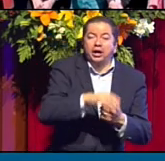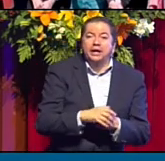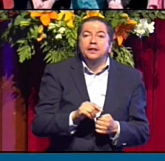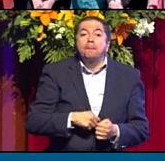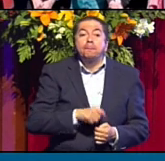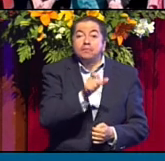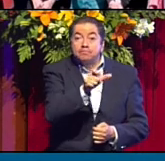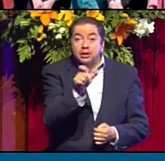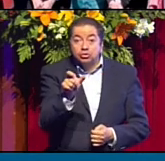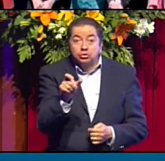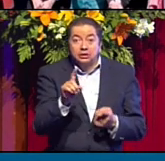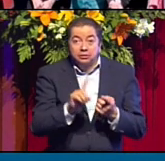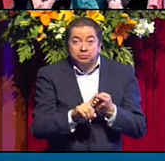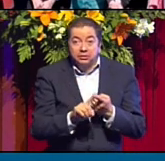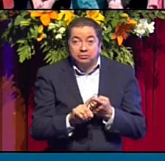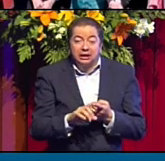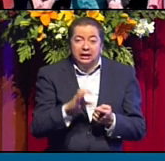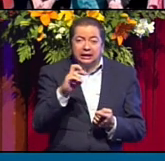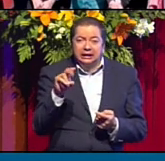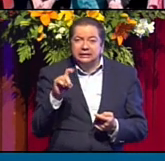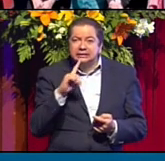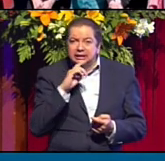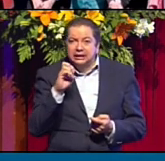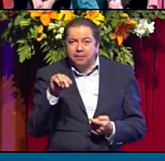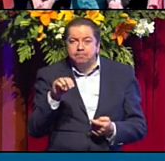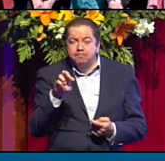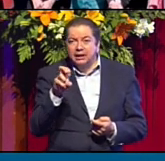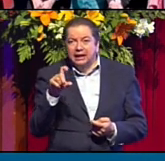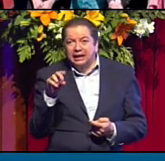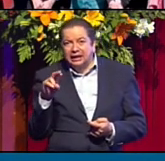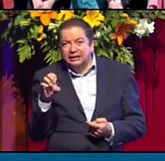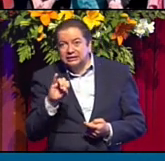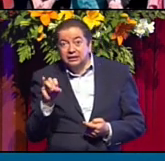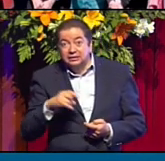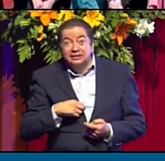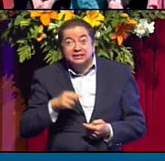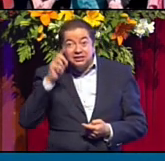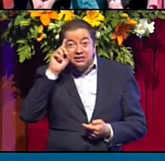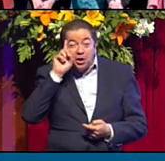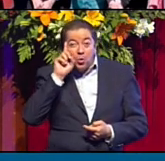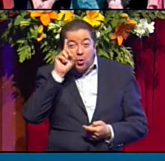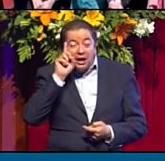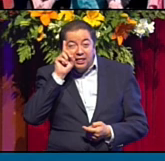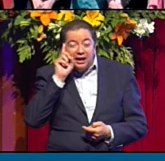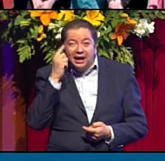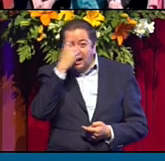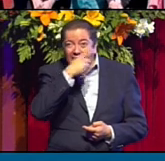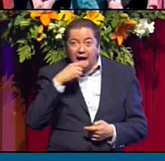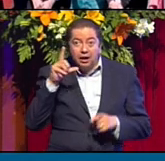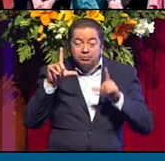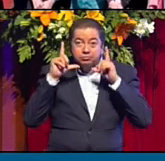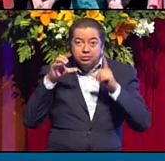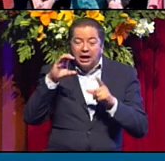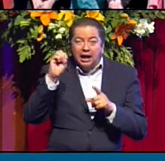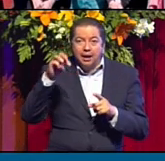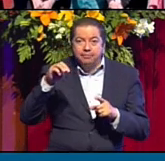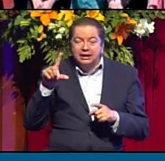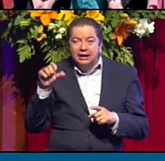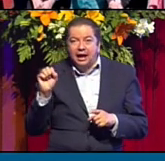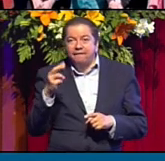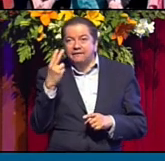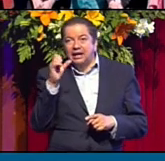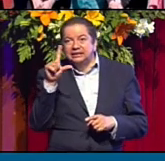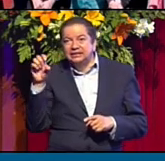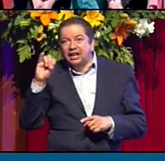Quienes estaban ahí, que creo que Cristian Pérez estaba ahí y Cristian Sáez, se recuerdan la cara de Camila Vallejo cuando le